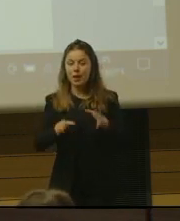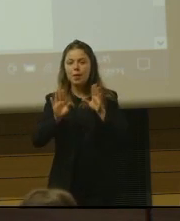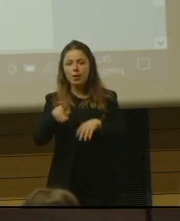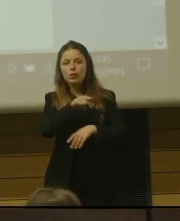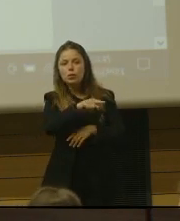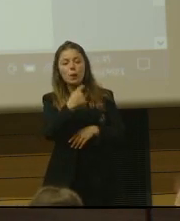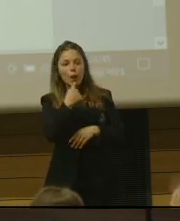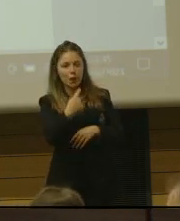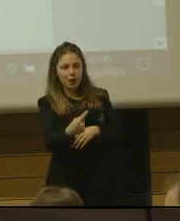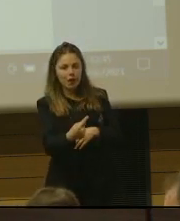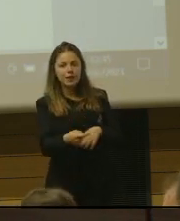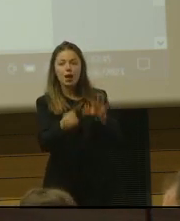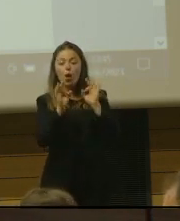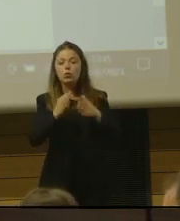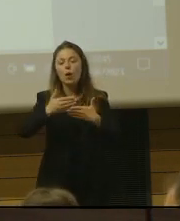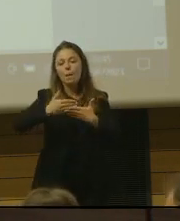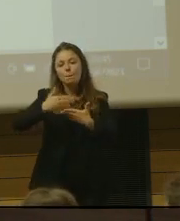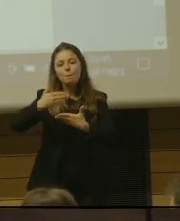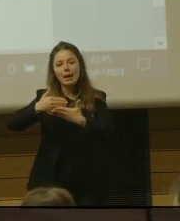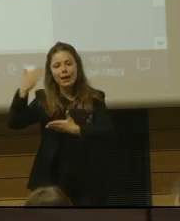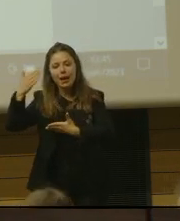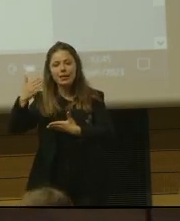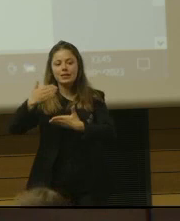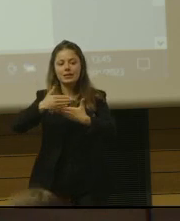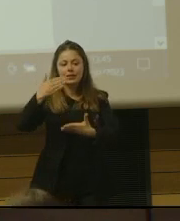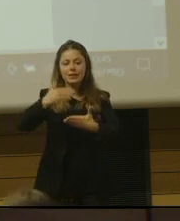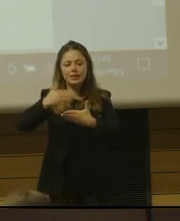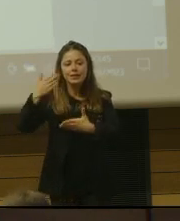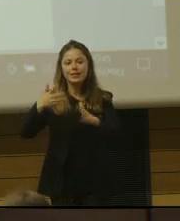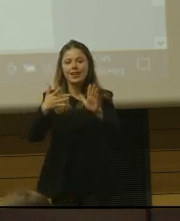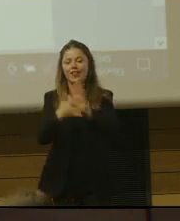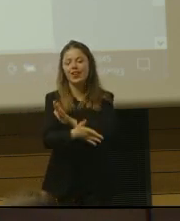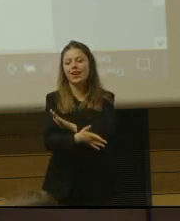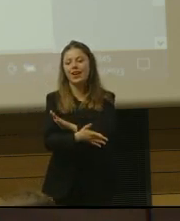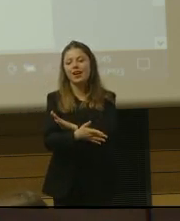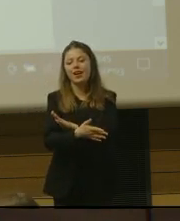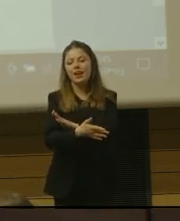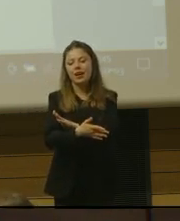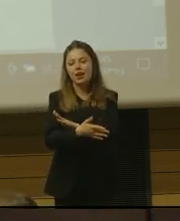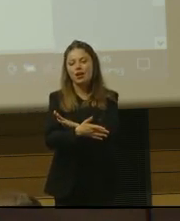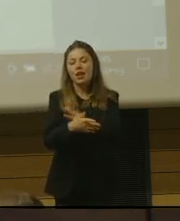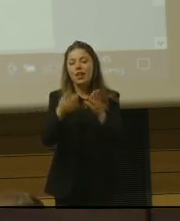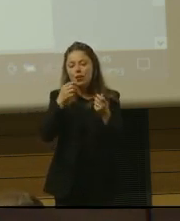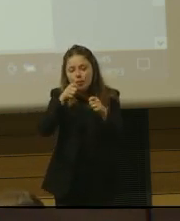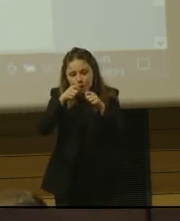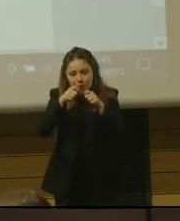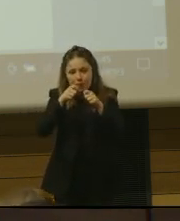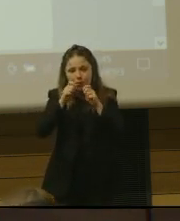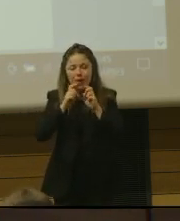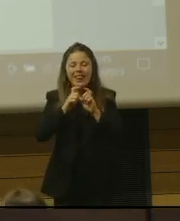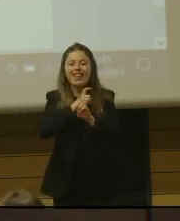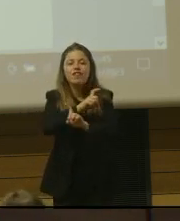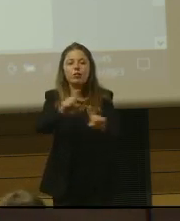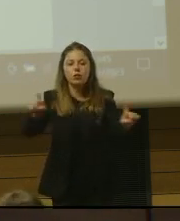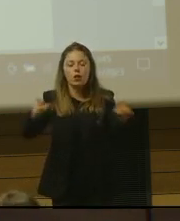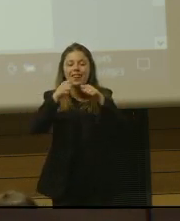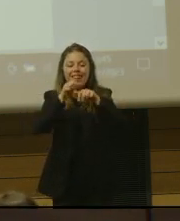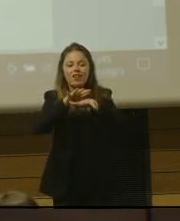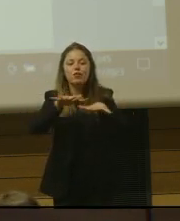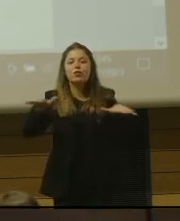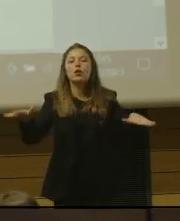diciendo que una de las barreras que vosotros habéis encontrado es precisamente la difusión, ¿no? Ya lo que habitualmente se